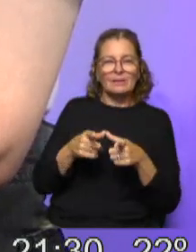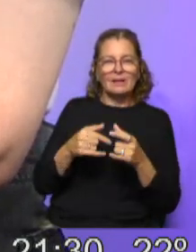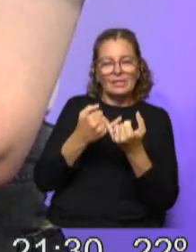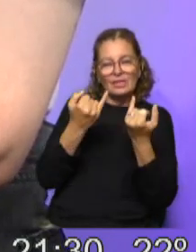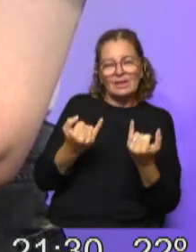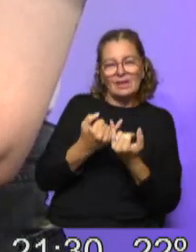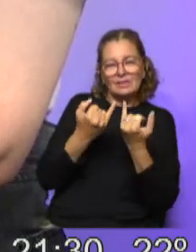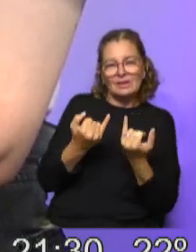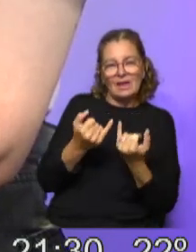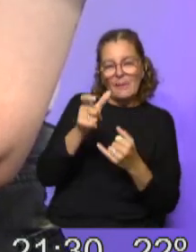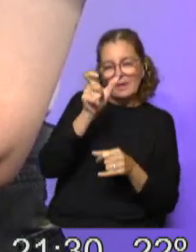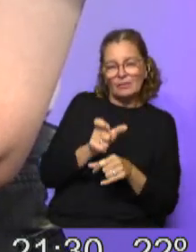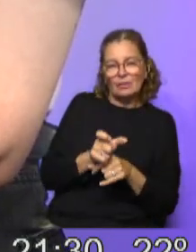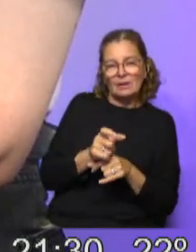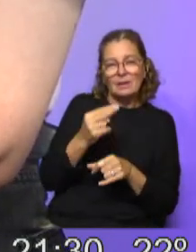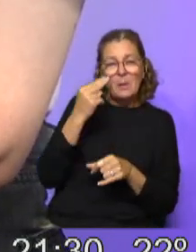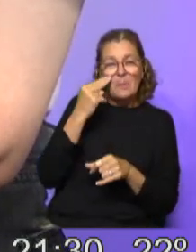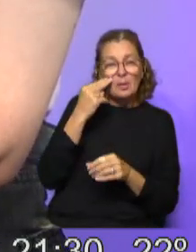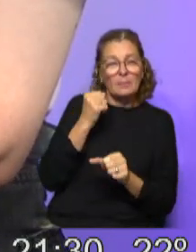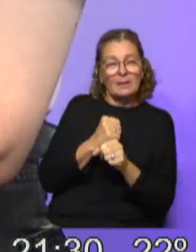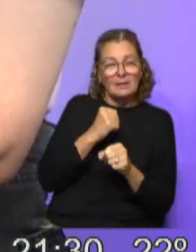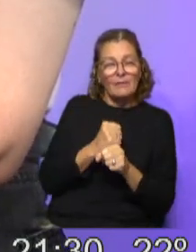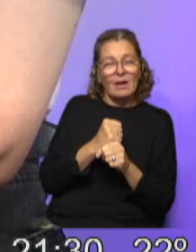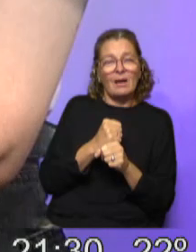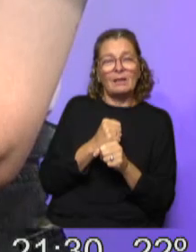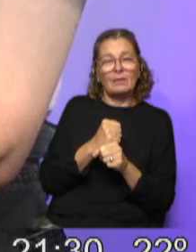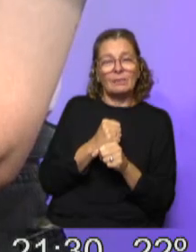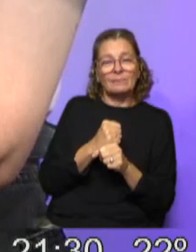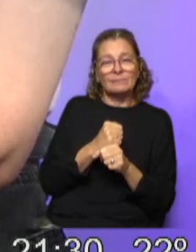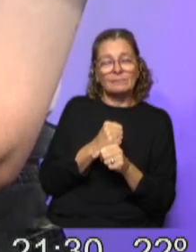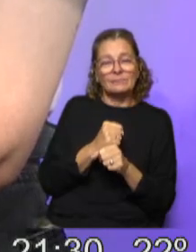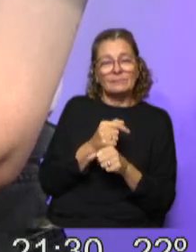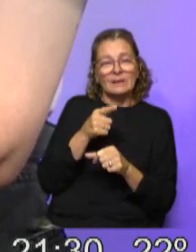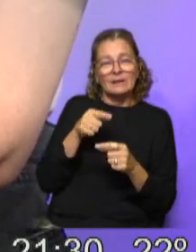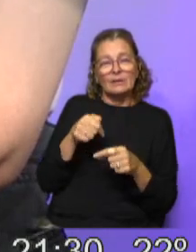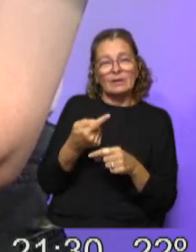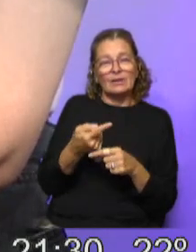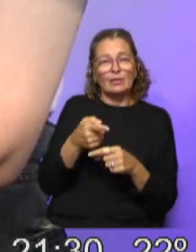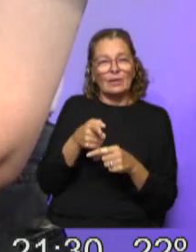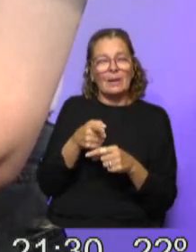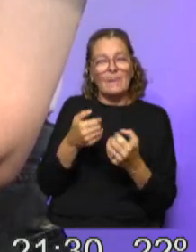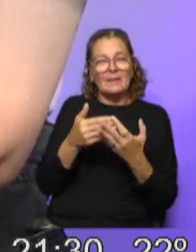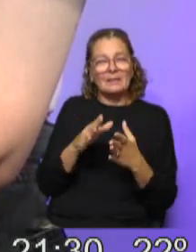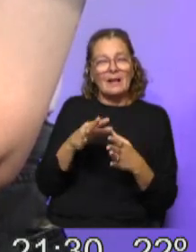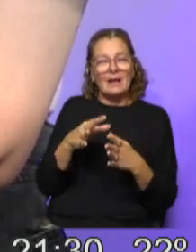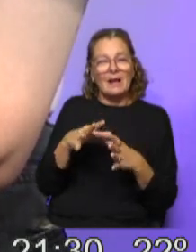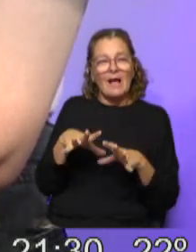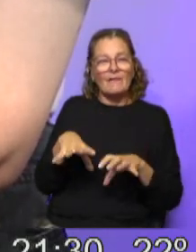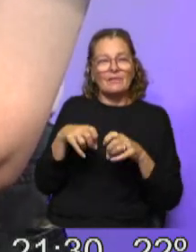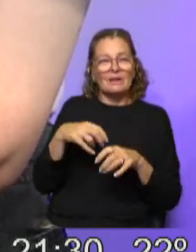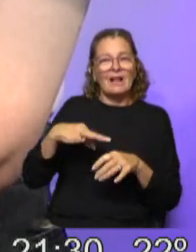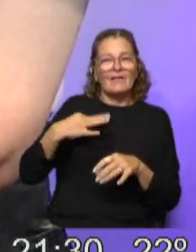cotidiano del personaje, ¿no? Tiene problemas en el trabajo, en esa cosa de comenzar a vivir la vida